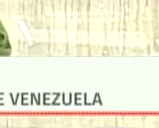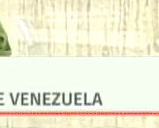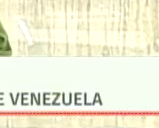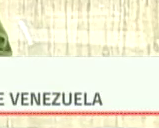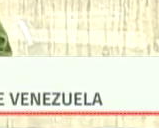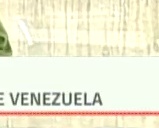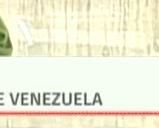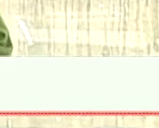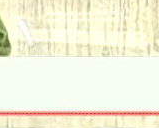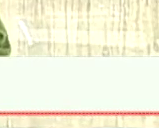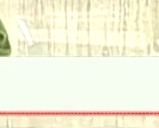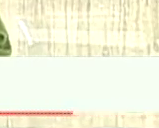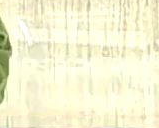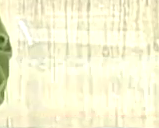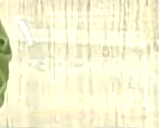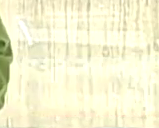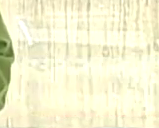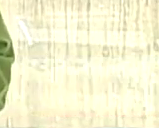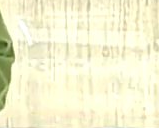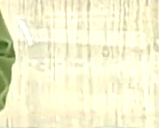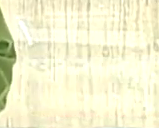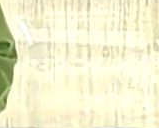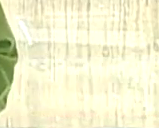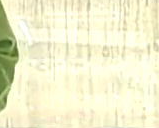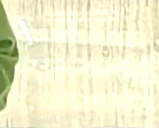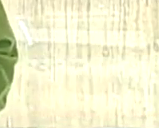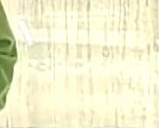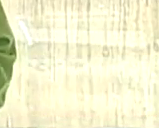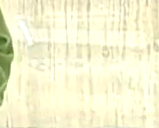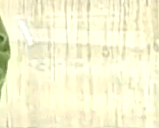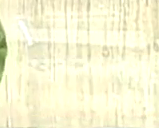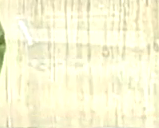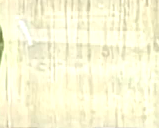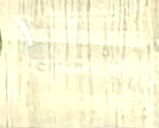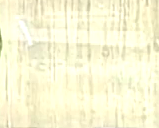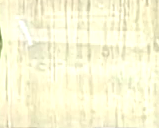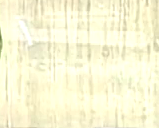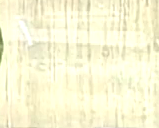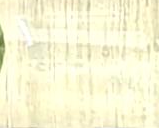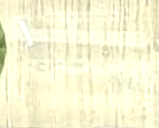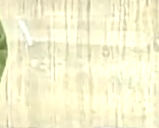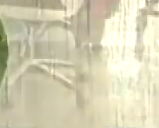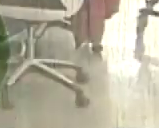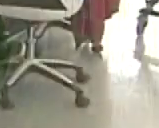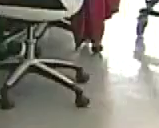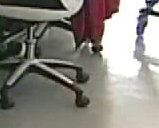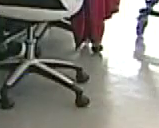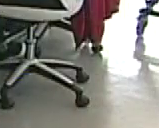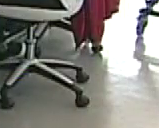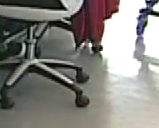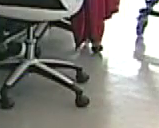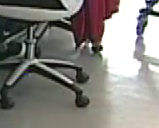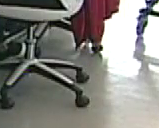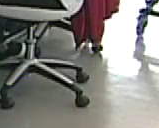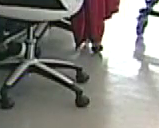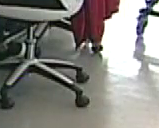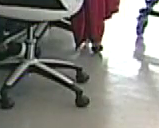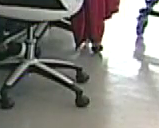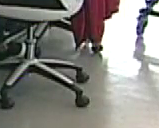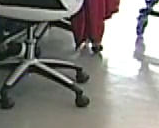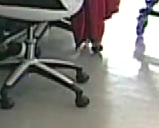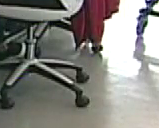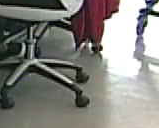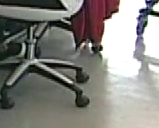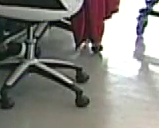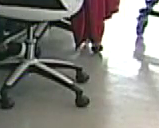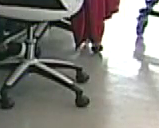acción sociopolítica, las RAS, a nivel nacional. Estoy aquí con el equipo organizativo, el equipo de batalla